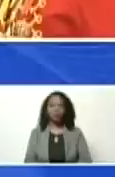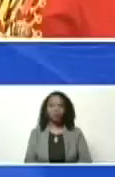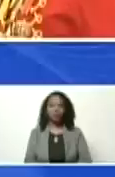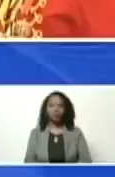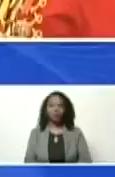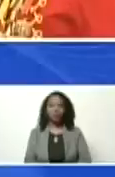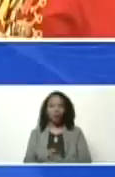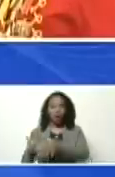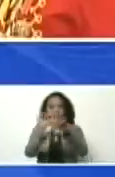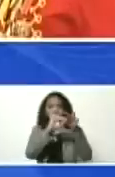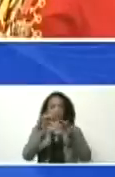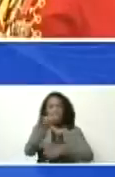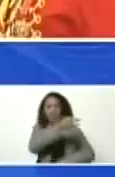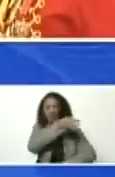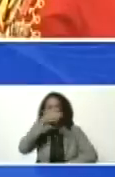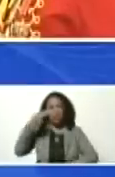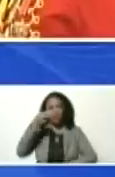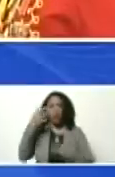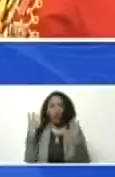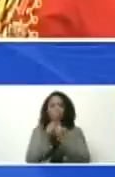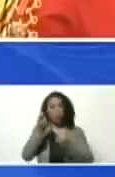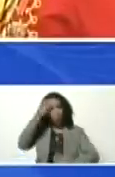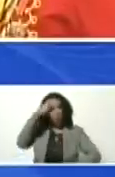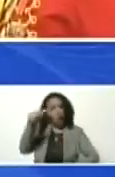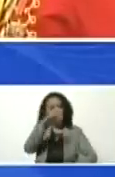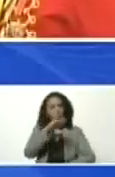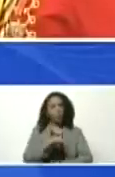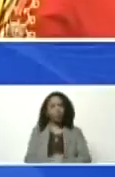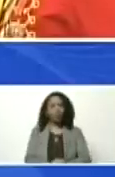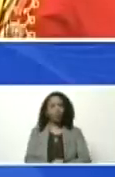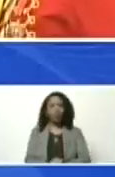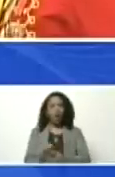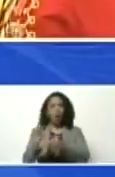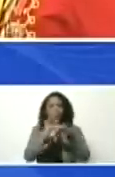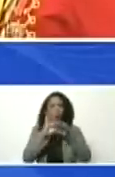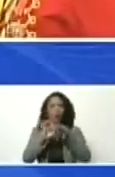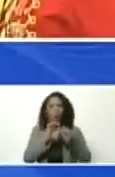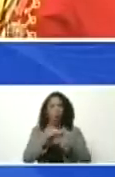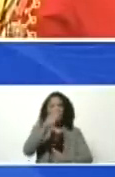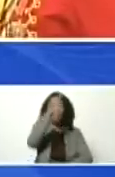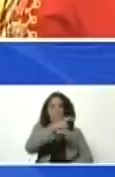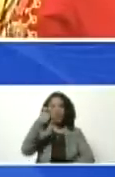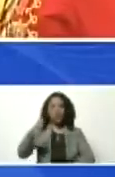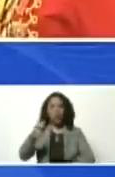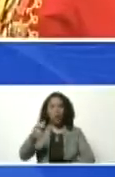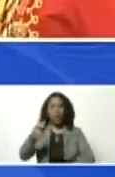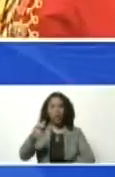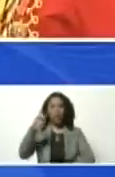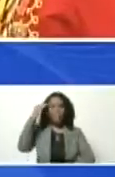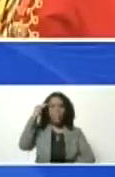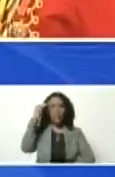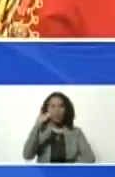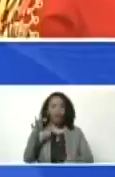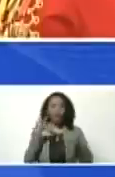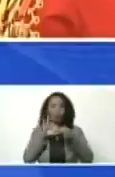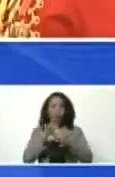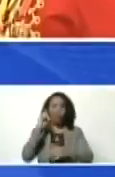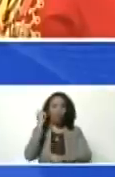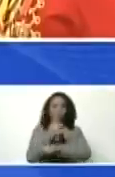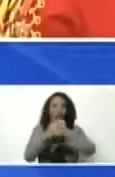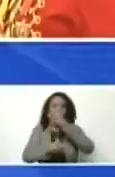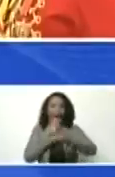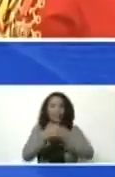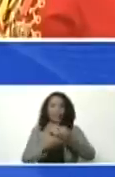a la unión perfecta con el pueblo. La unión cívico-militar debe ir consolidándose